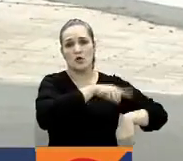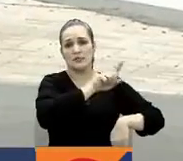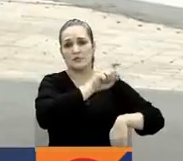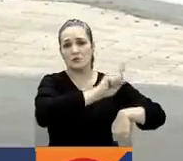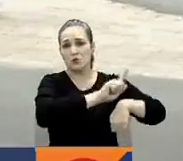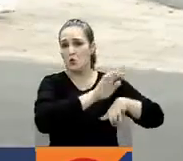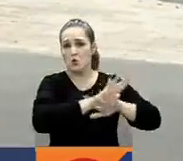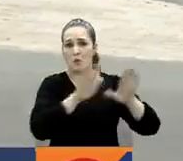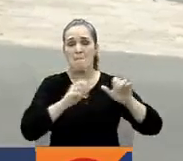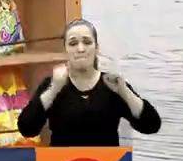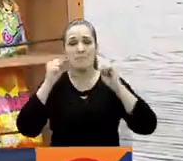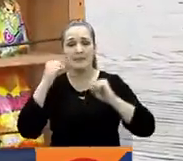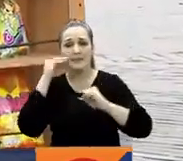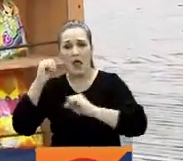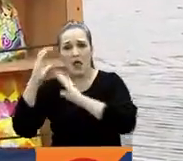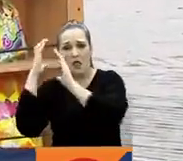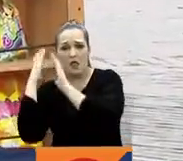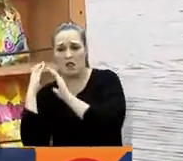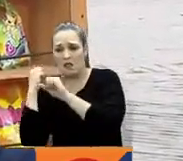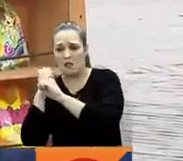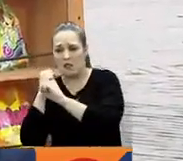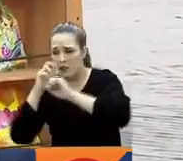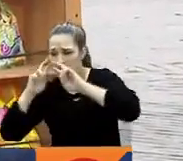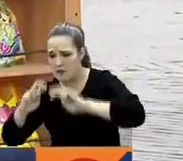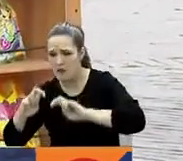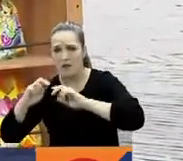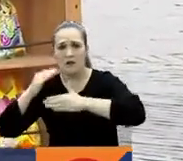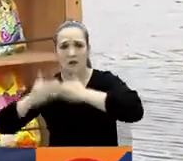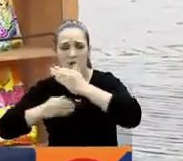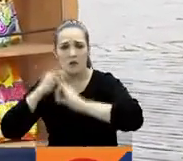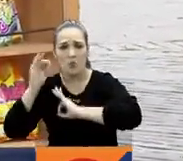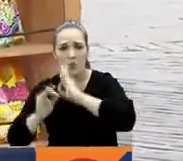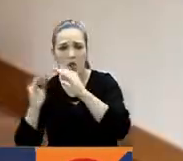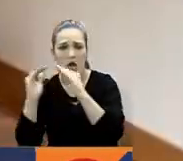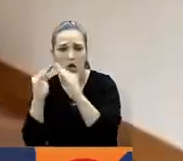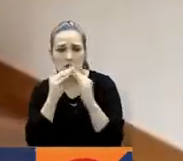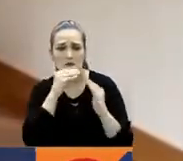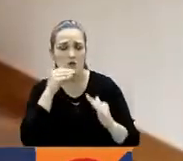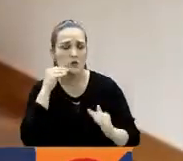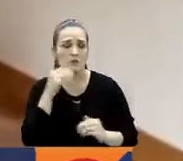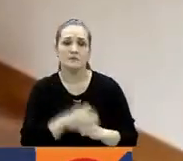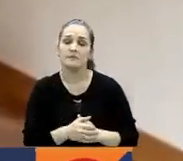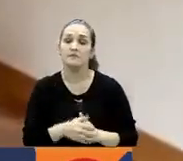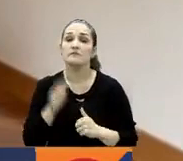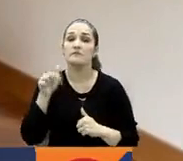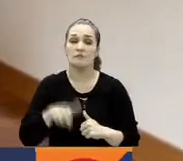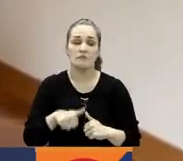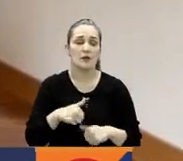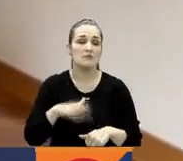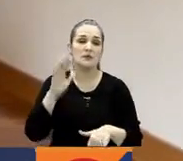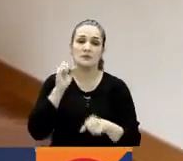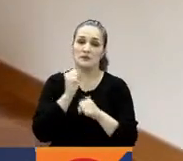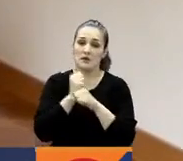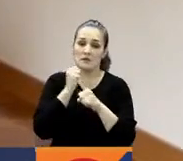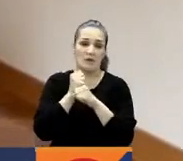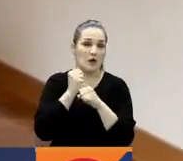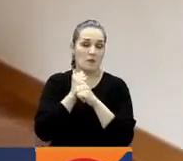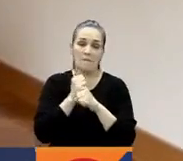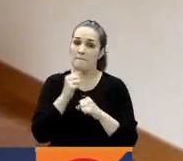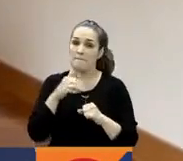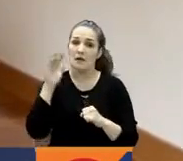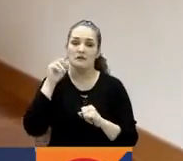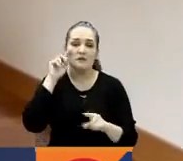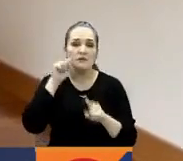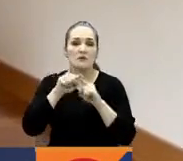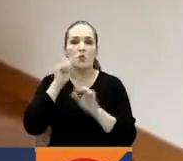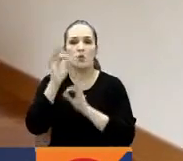el estudio que las brechas laborales entre mujeres y hombres sigue siendo marcada en Colombia. Trabajar muchas más horas que los hombres, sobre todo en actividades de